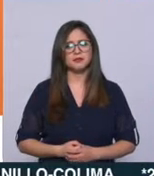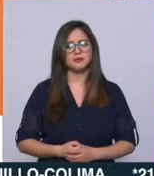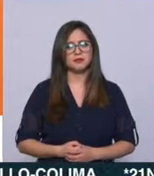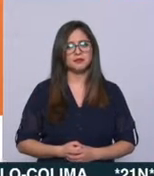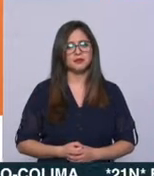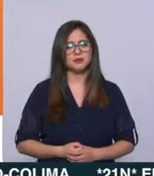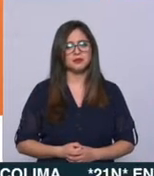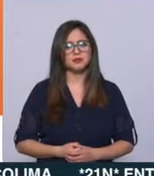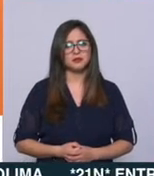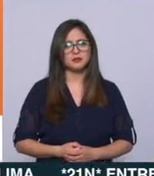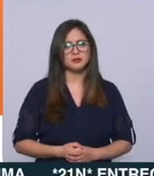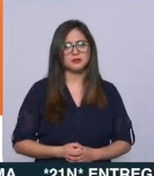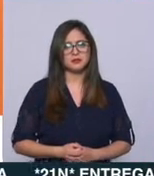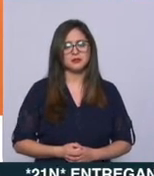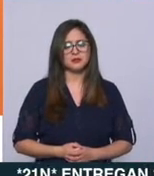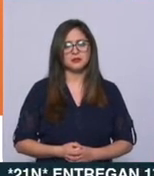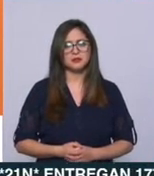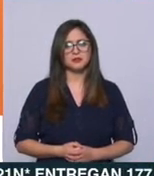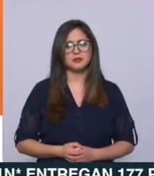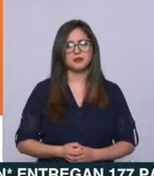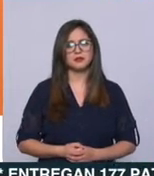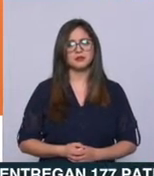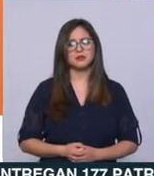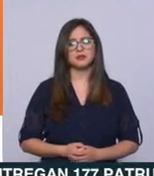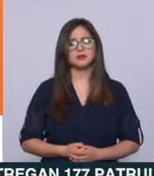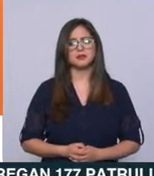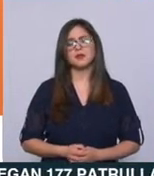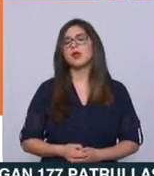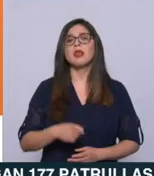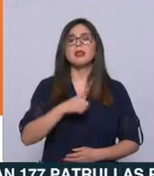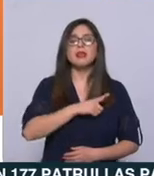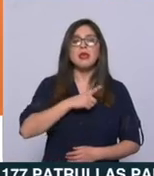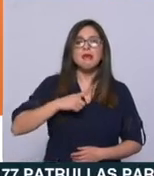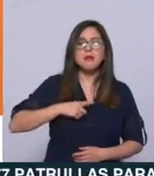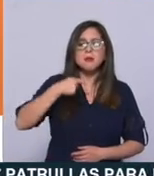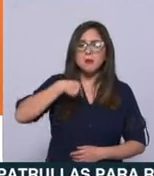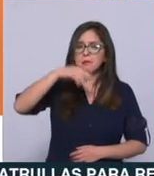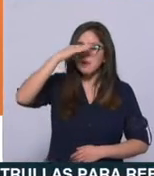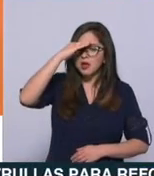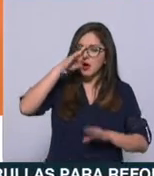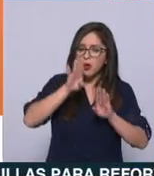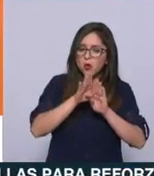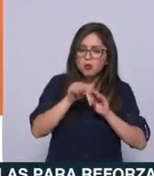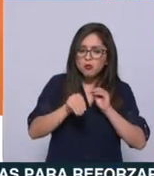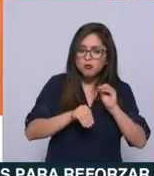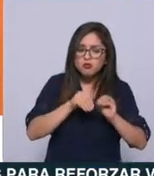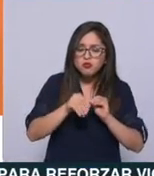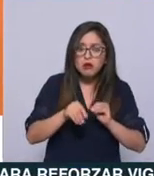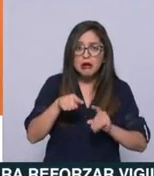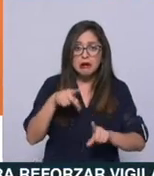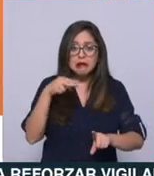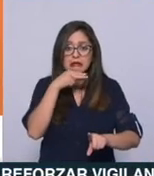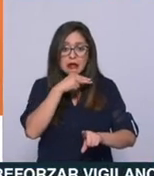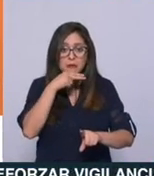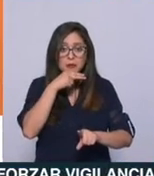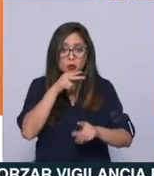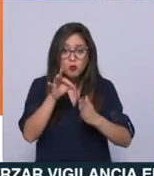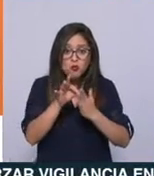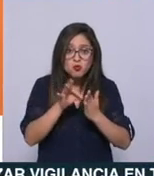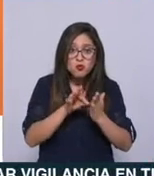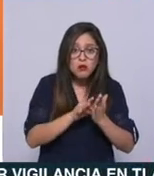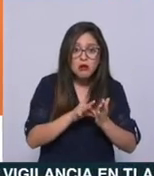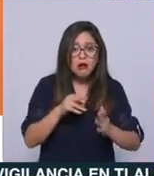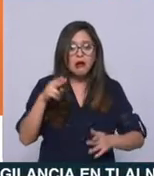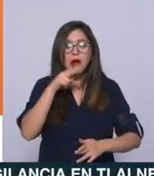hay que tomar medidas no solo en lo inmediato y no solo punitivas para que esto tenga una solución